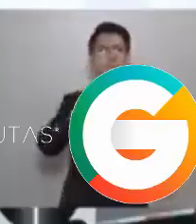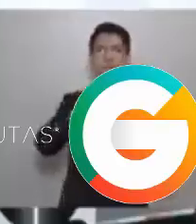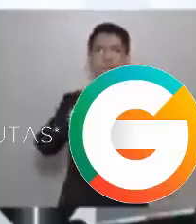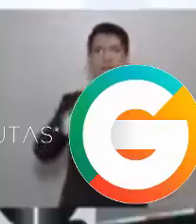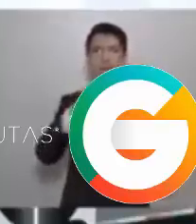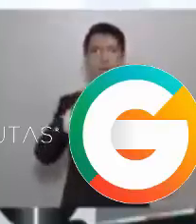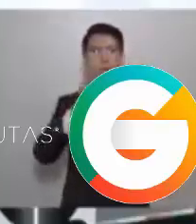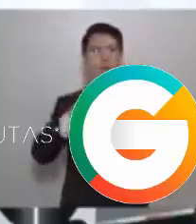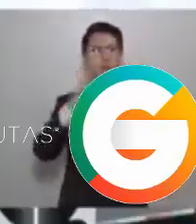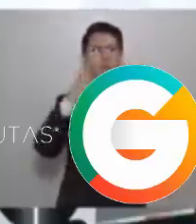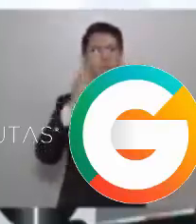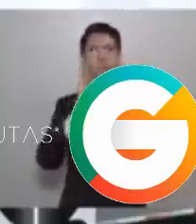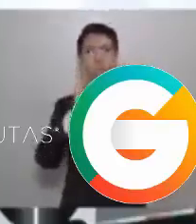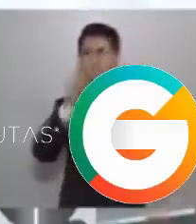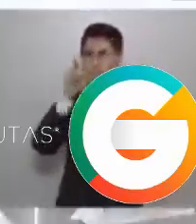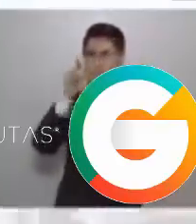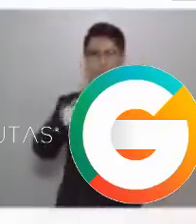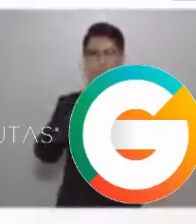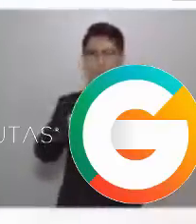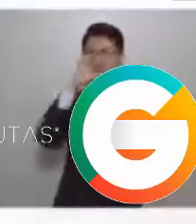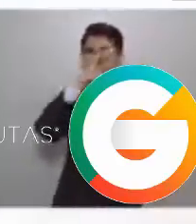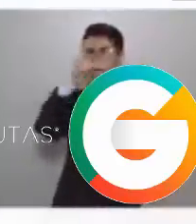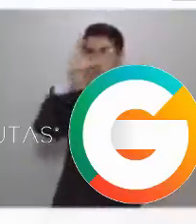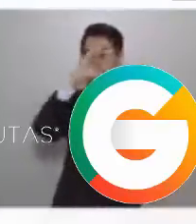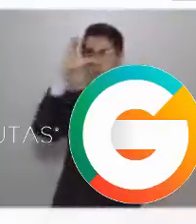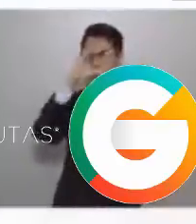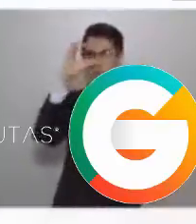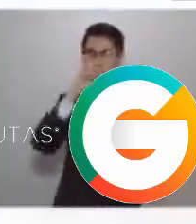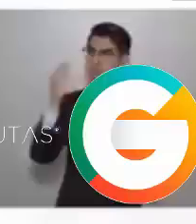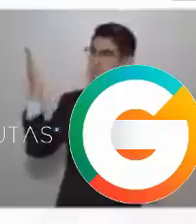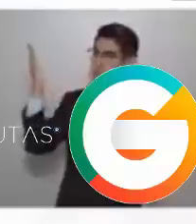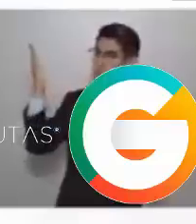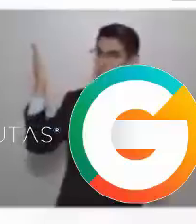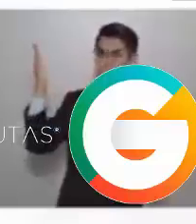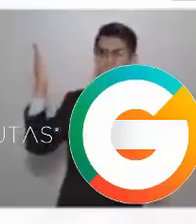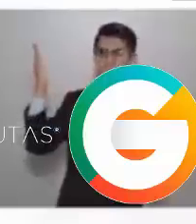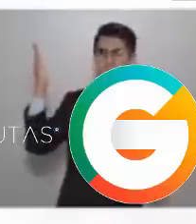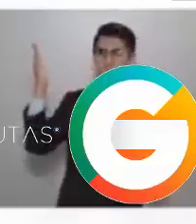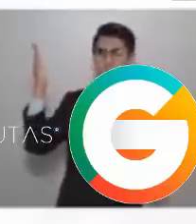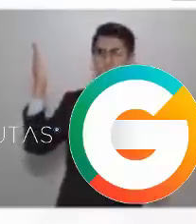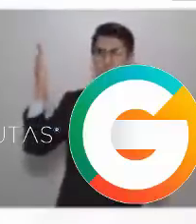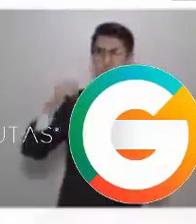pantalla, en su carrocería se encuentran diversos impactos producidos,